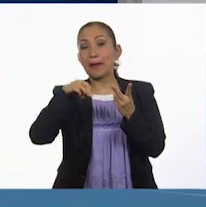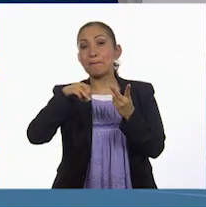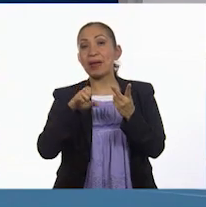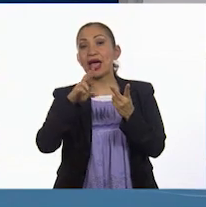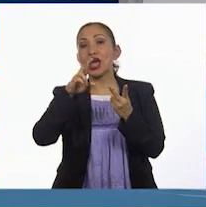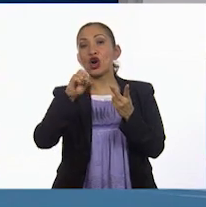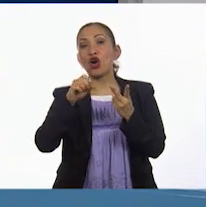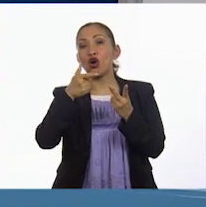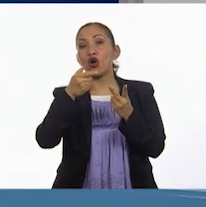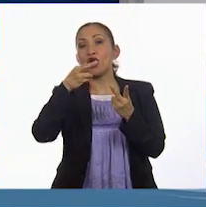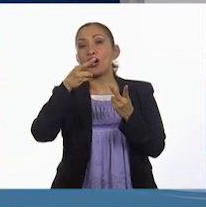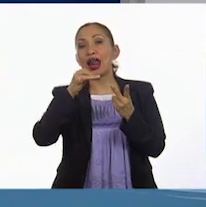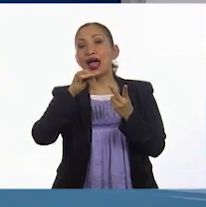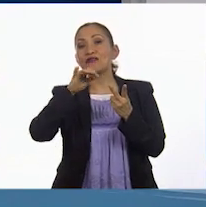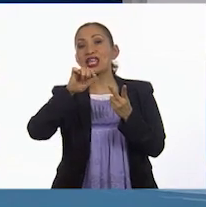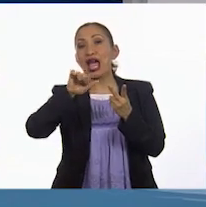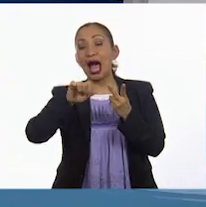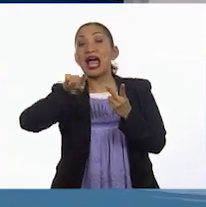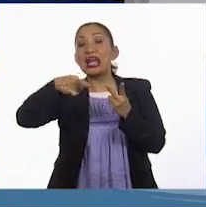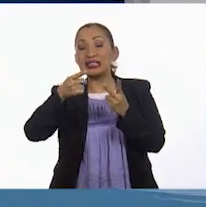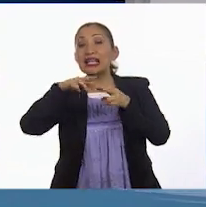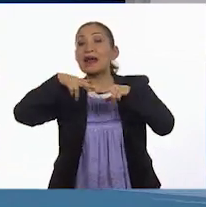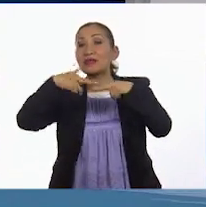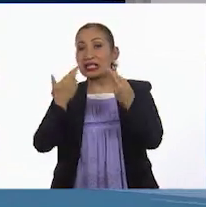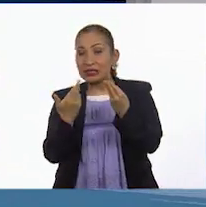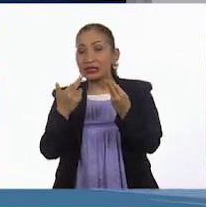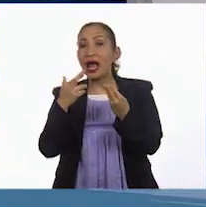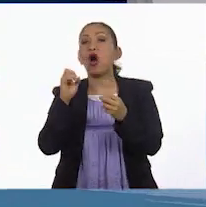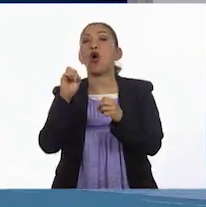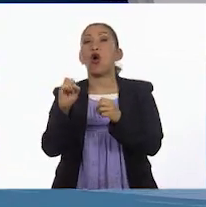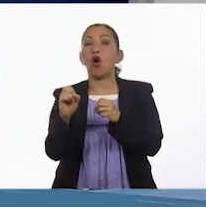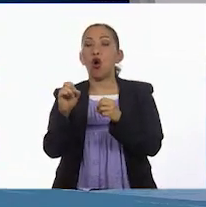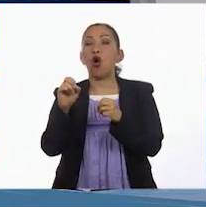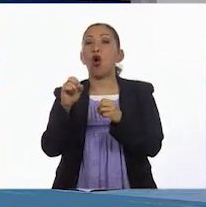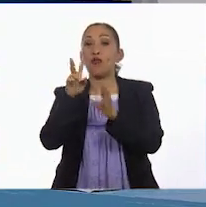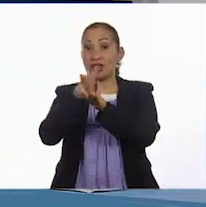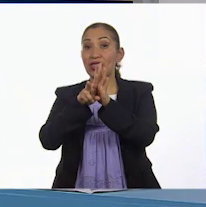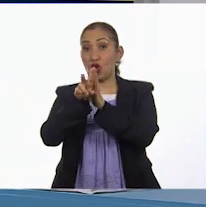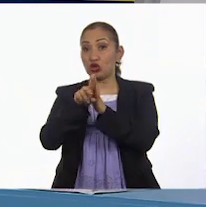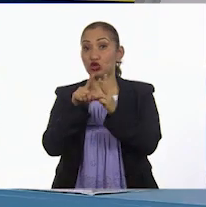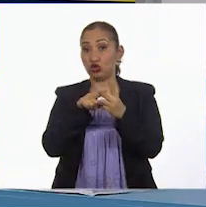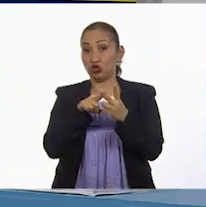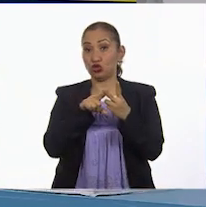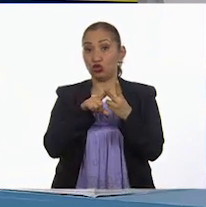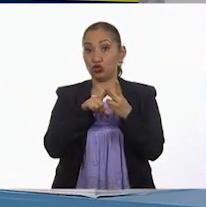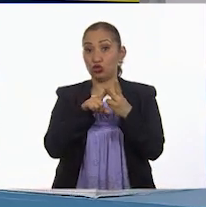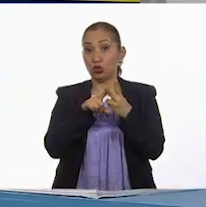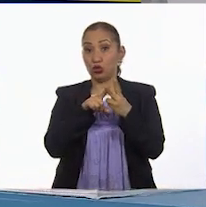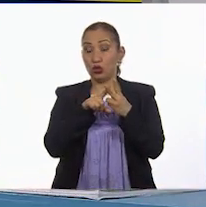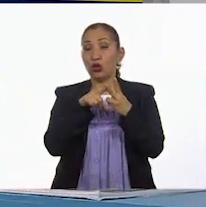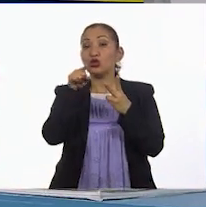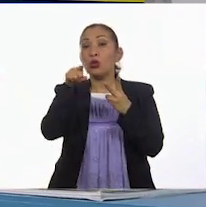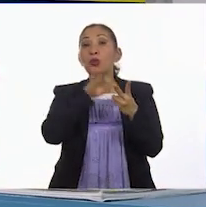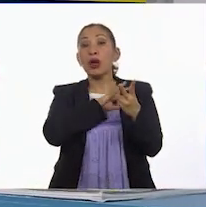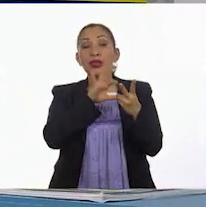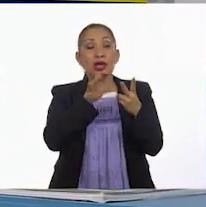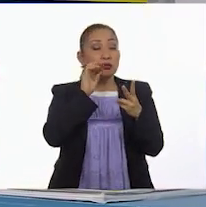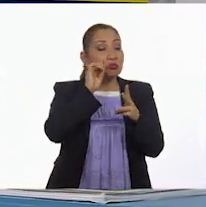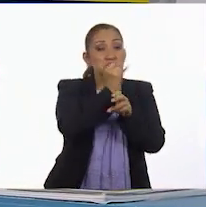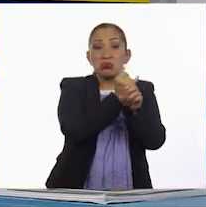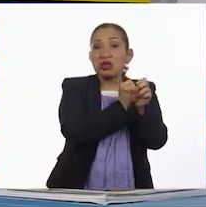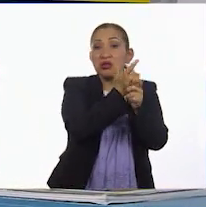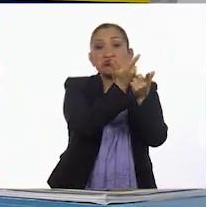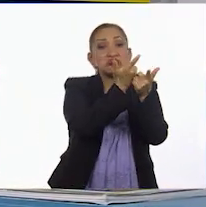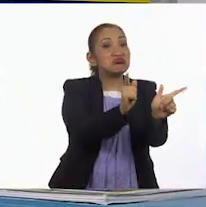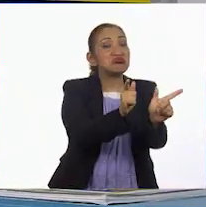hemerografía, pues están incluidas las revistas. Inclusive ya dijimos que también se pueden consultar videos. Entonces, tú puedes consultar